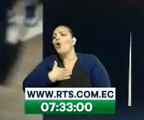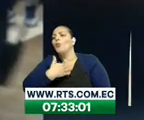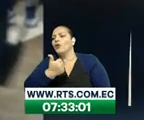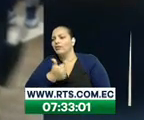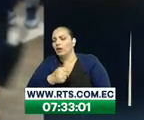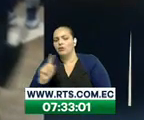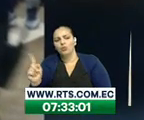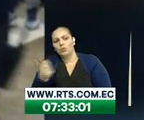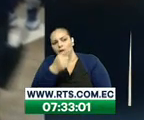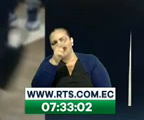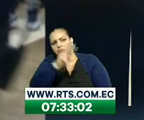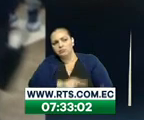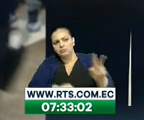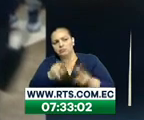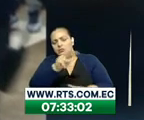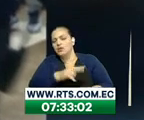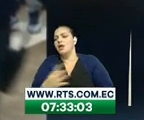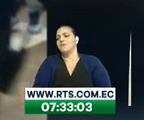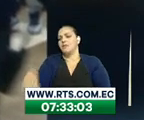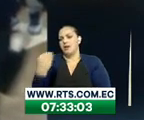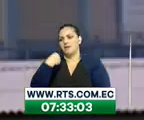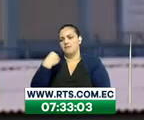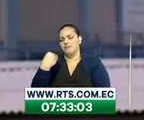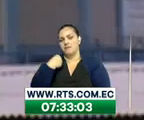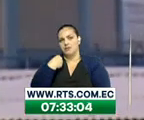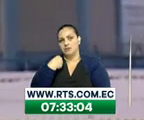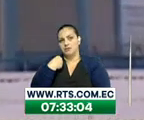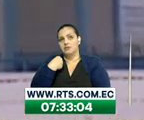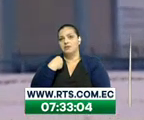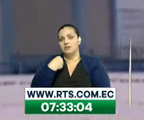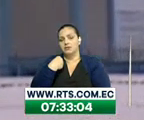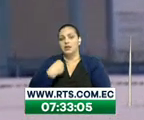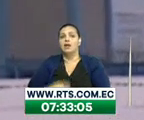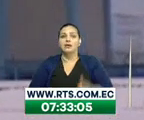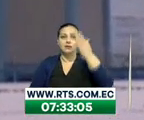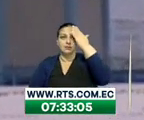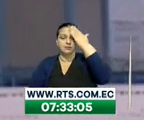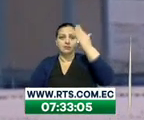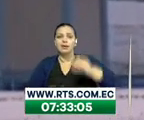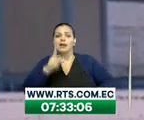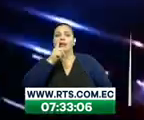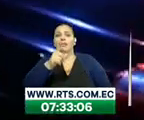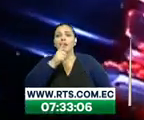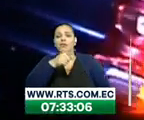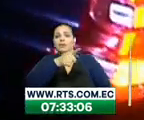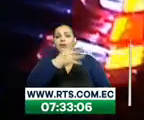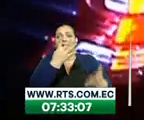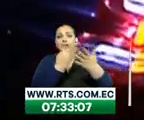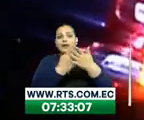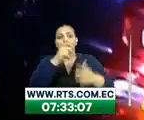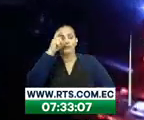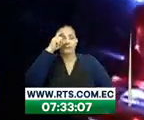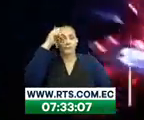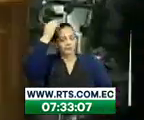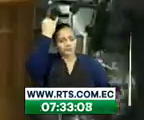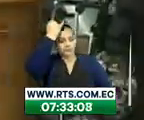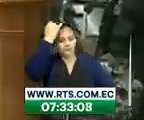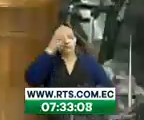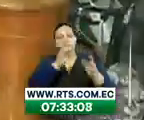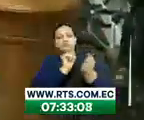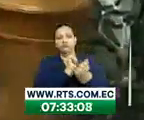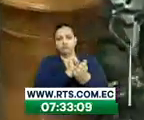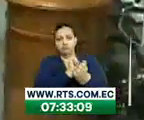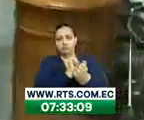Norte Cotopaxi, ubicado en La Tacunga. El recurso constitucional interpuesto por Salcedo tiene